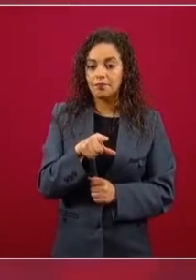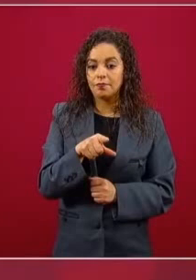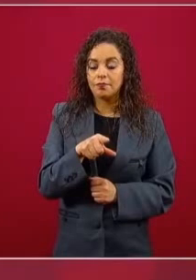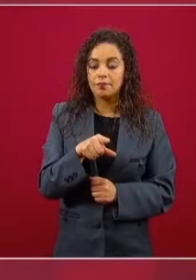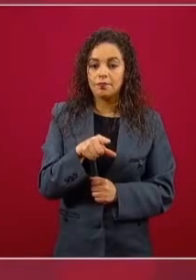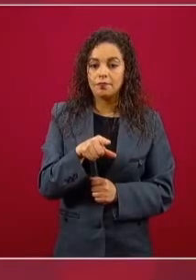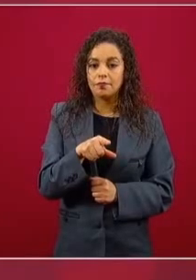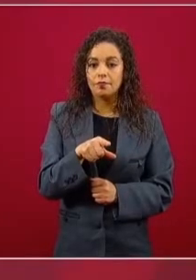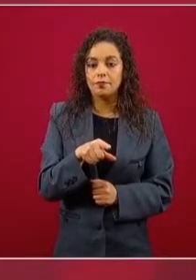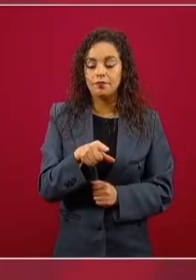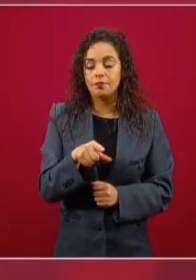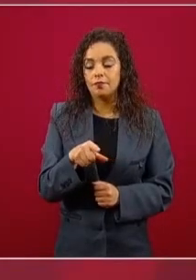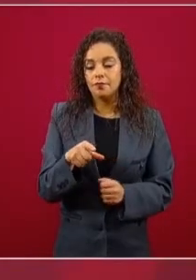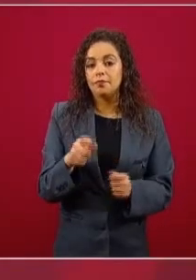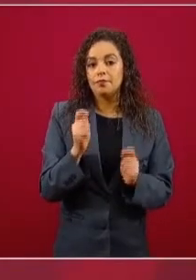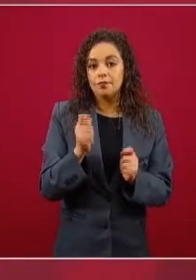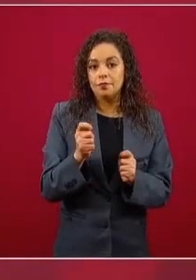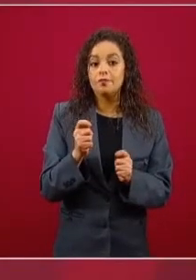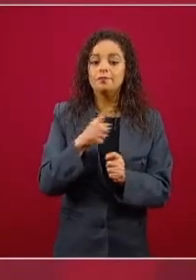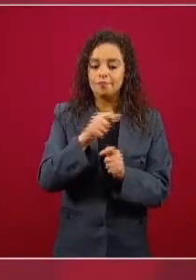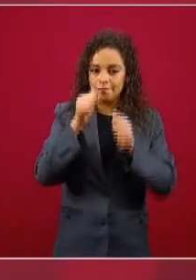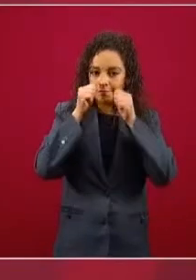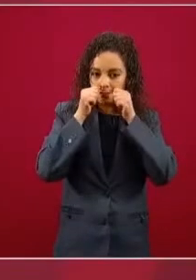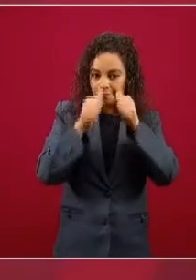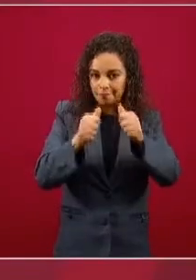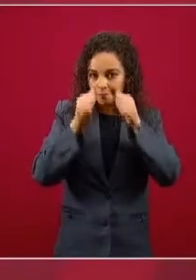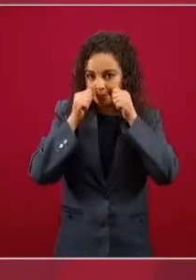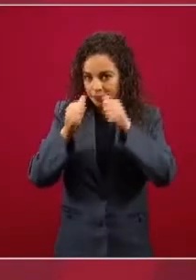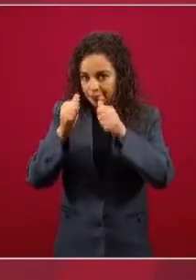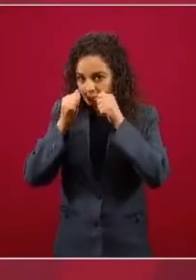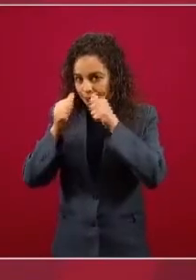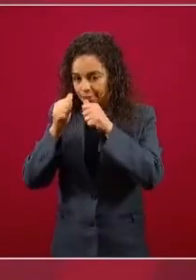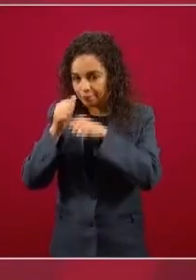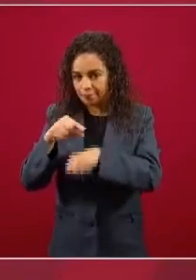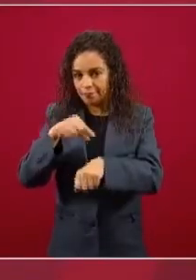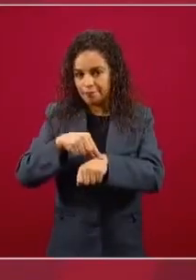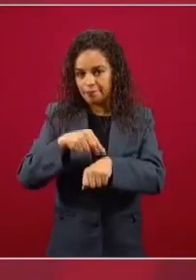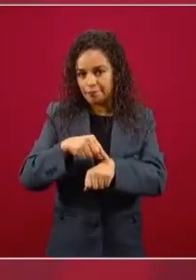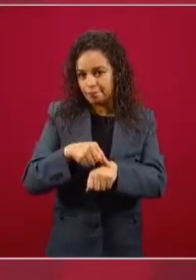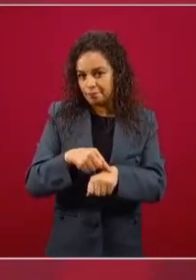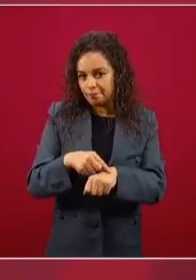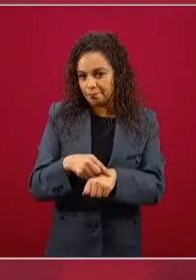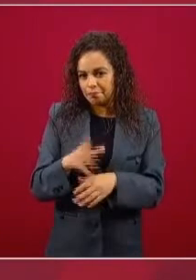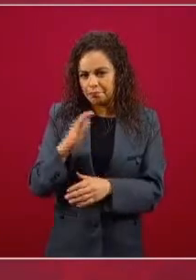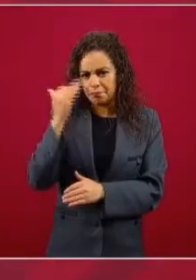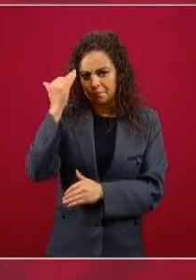dar servicio médico, cuando menos un tiempo,